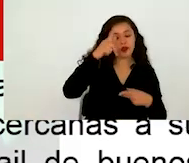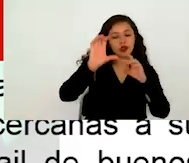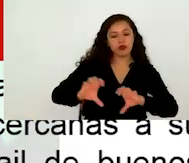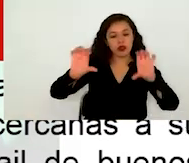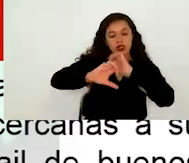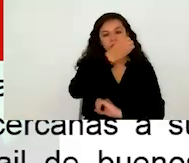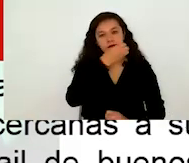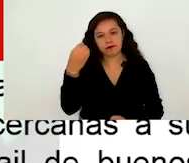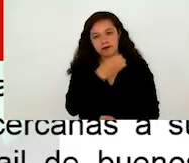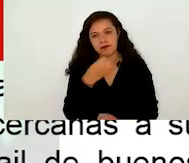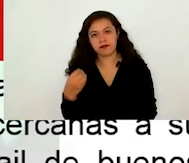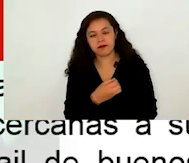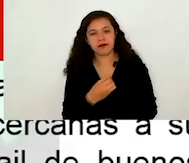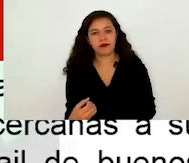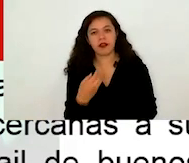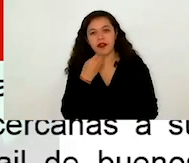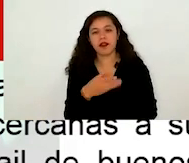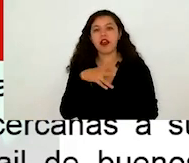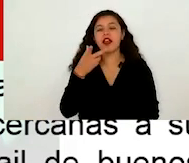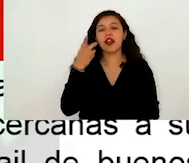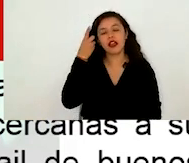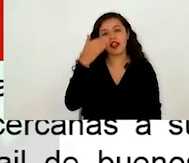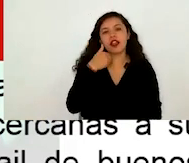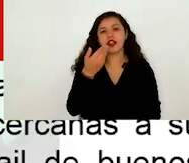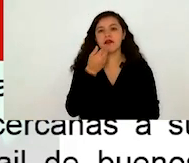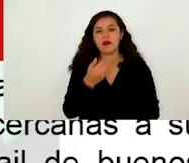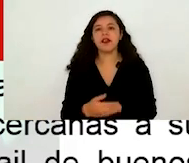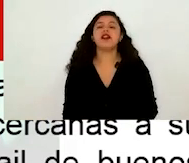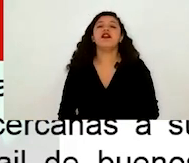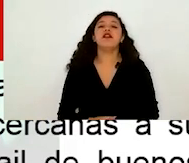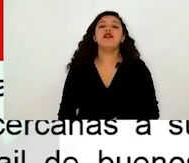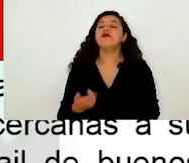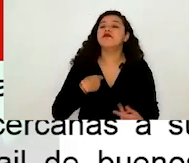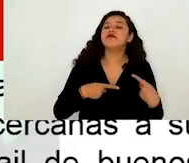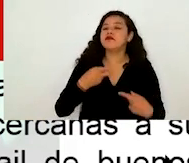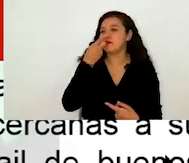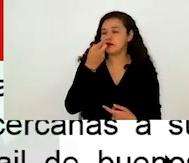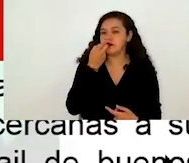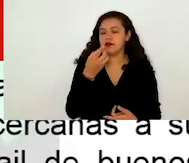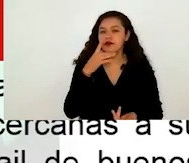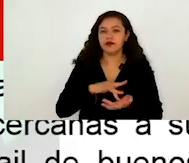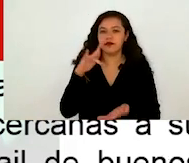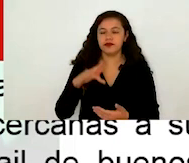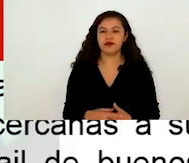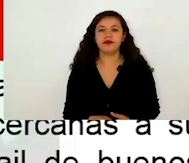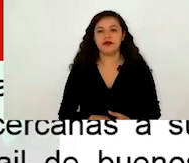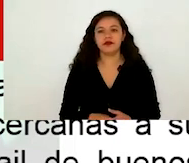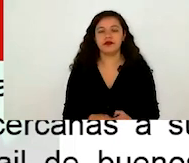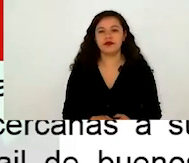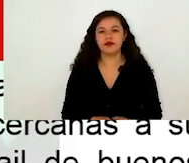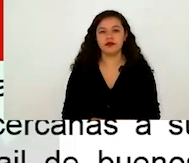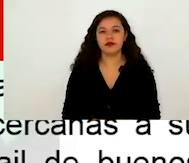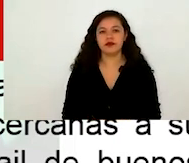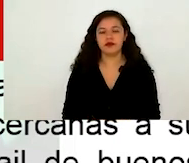encontrando un mail de buenos deseos de parte de su hija a lo que contestó agradeciendo el detalle se puso a